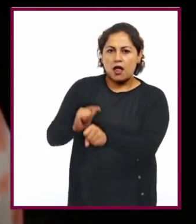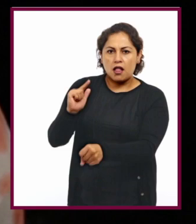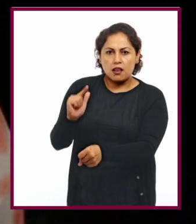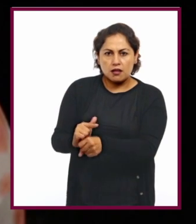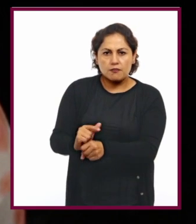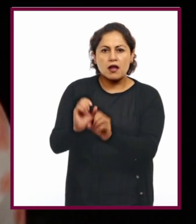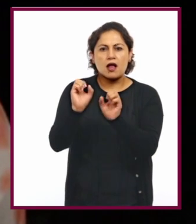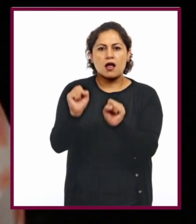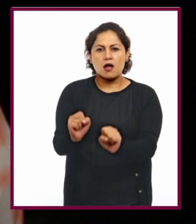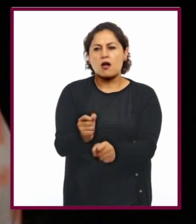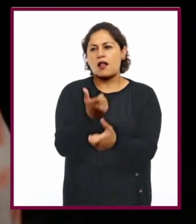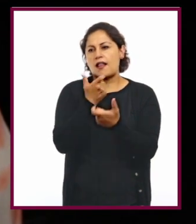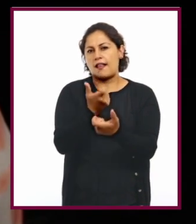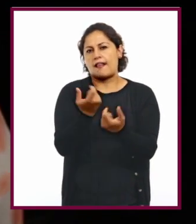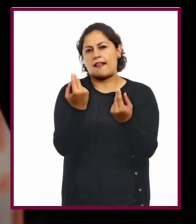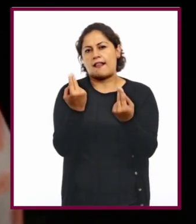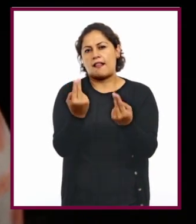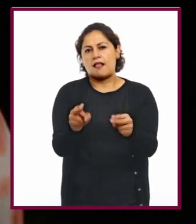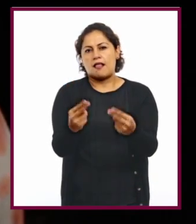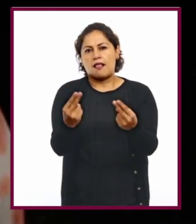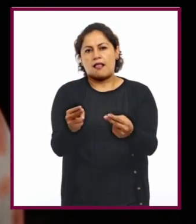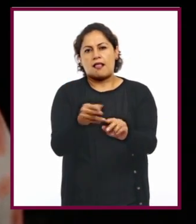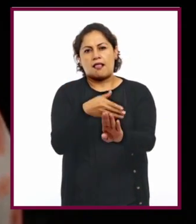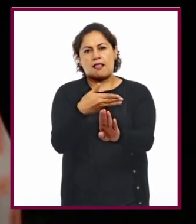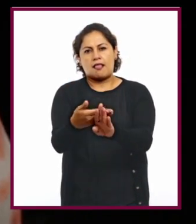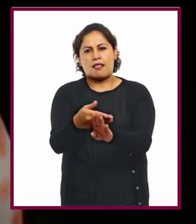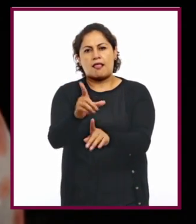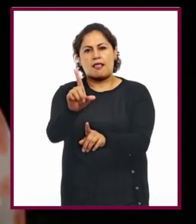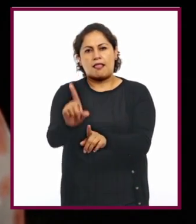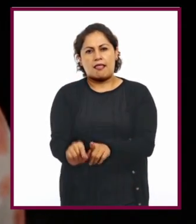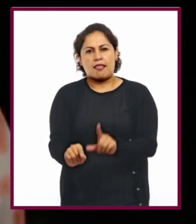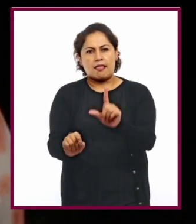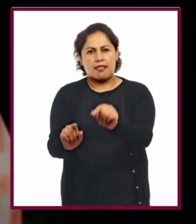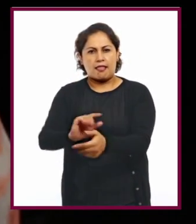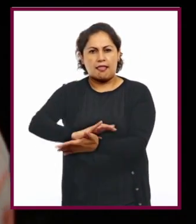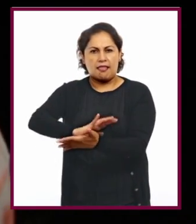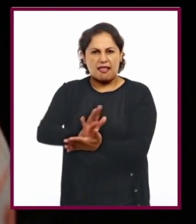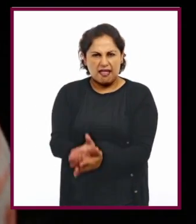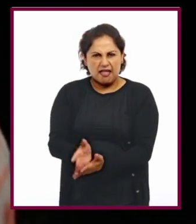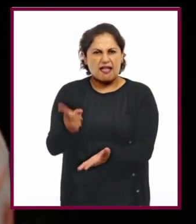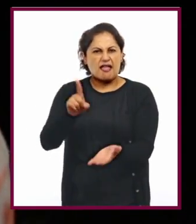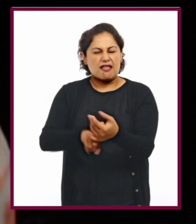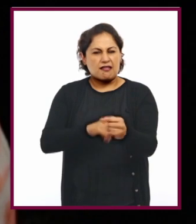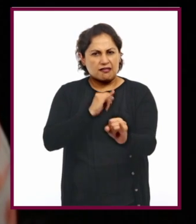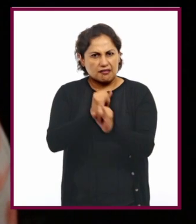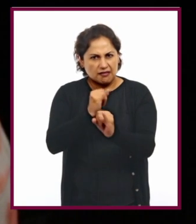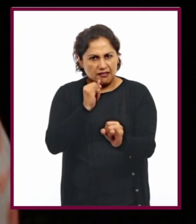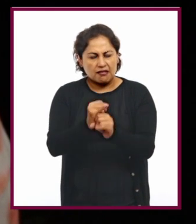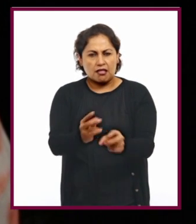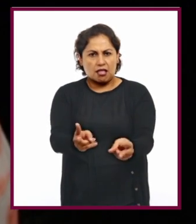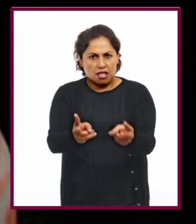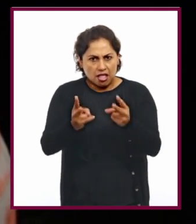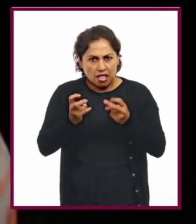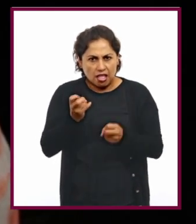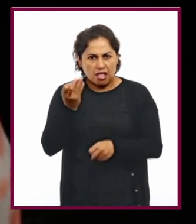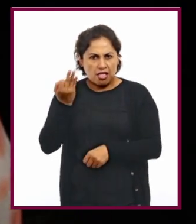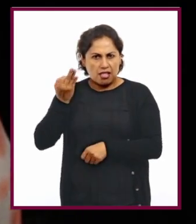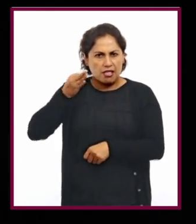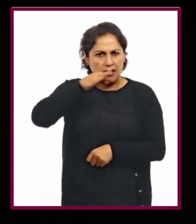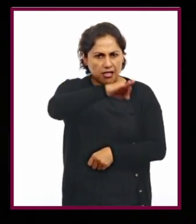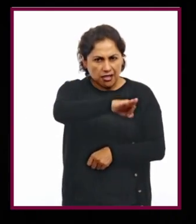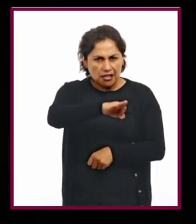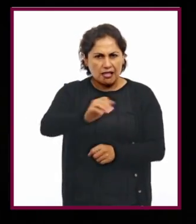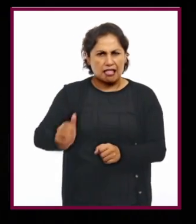maltrato animal, las burlas para humillar a alguien, el cyberbullying, los robos, asaltos, abusos,